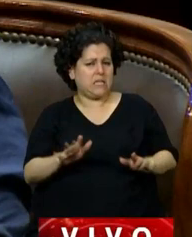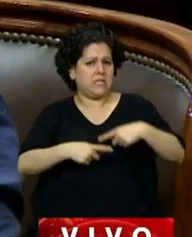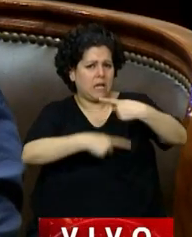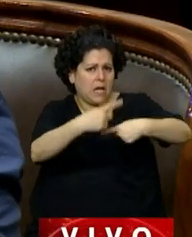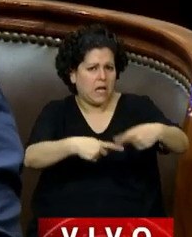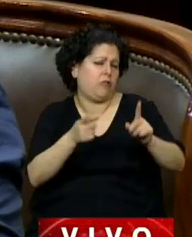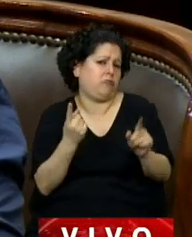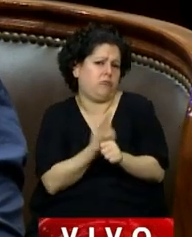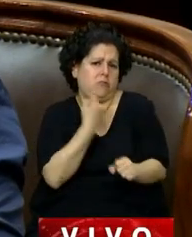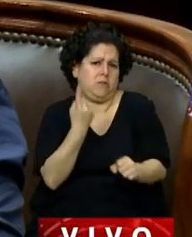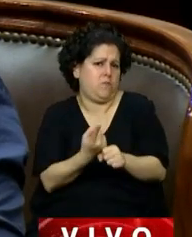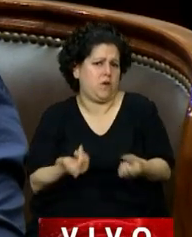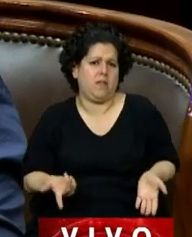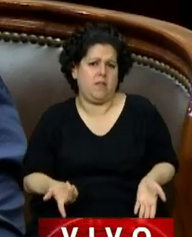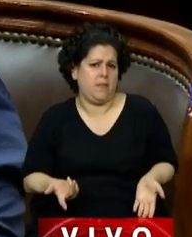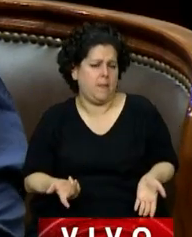manera